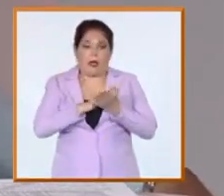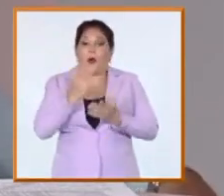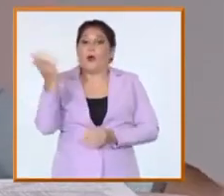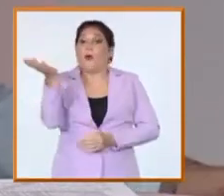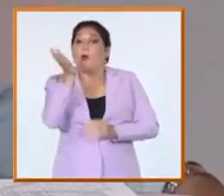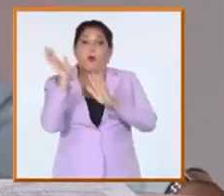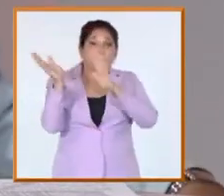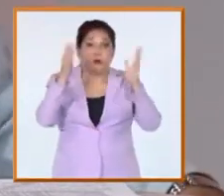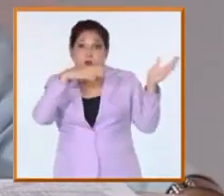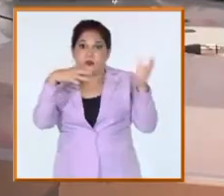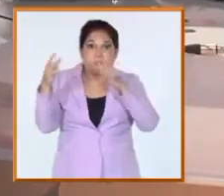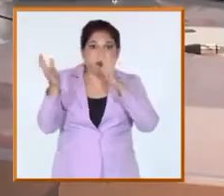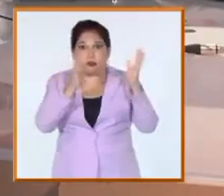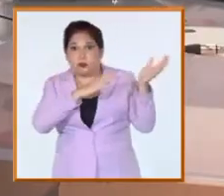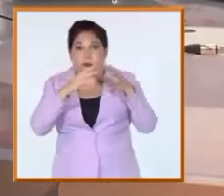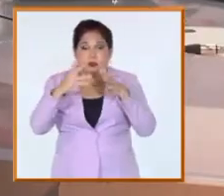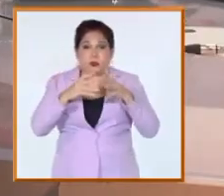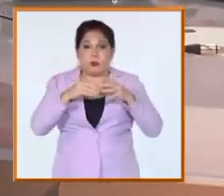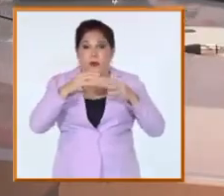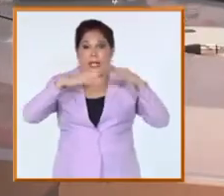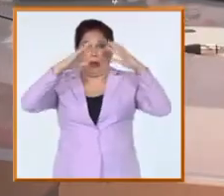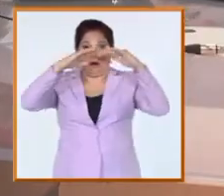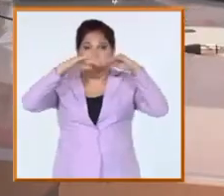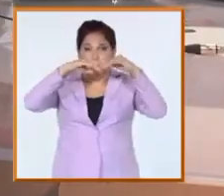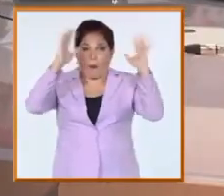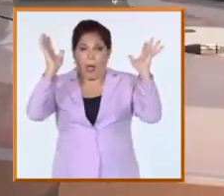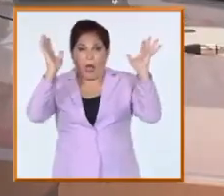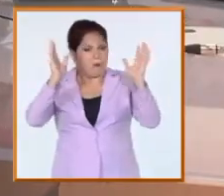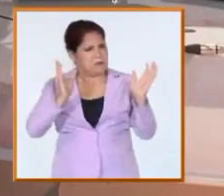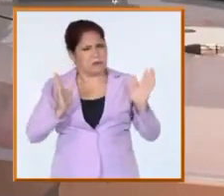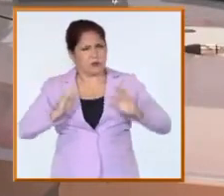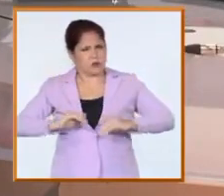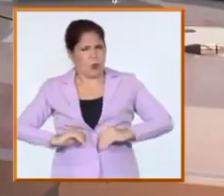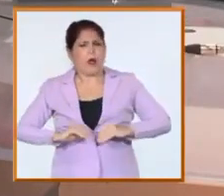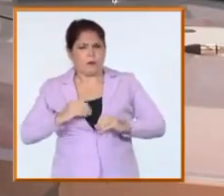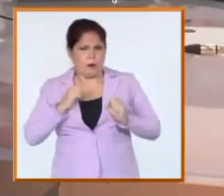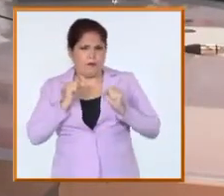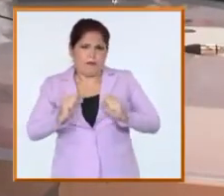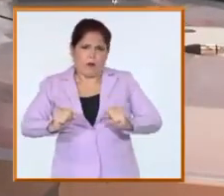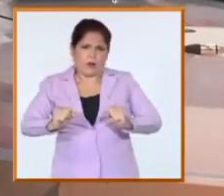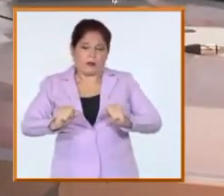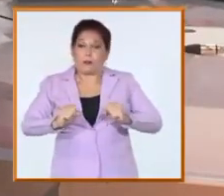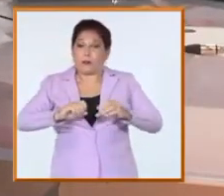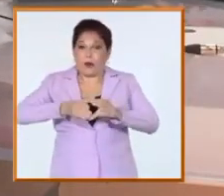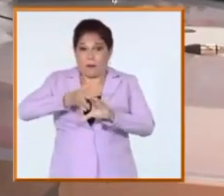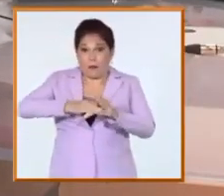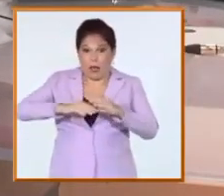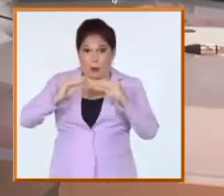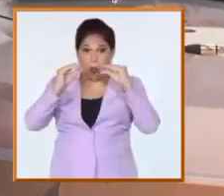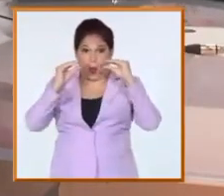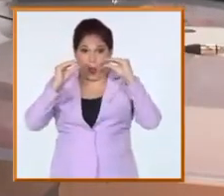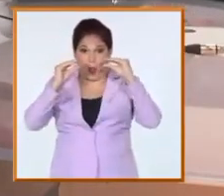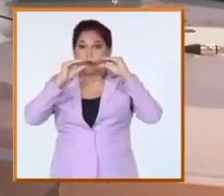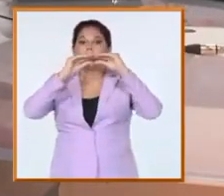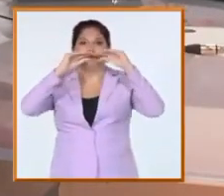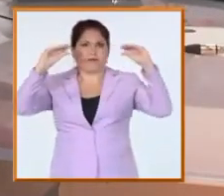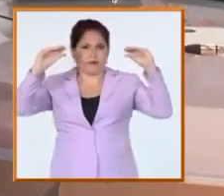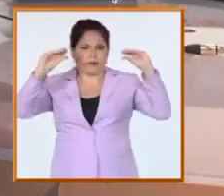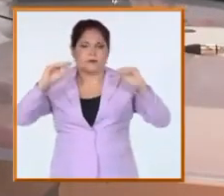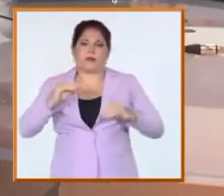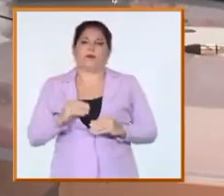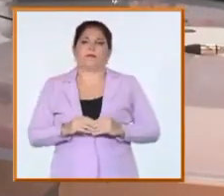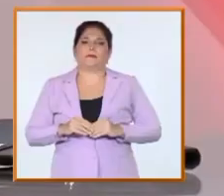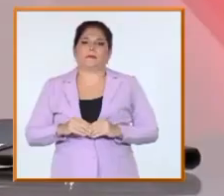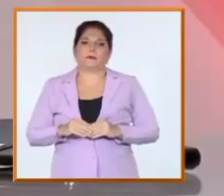o sea que son parte de las soluciones y también que la propia experiencia va dando no Y la tradición que se va que se va recuperando pero